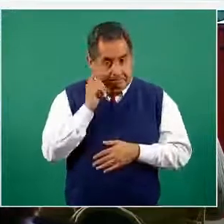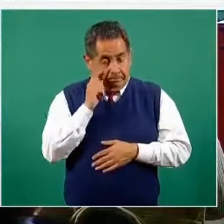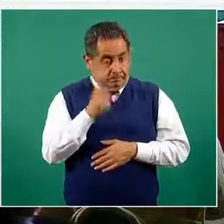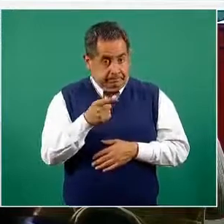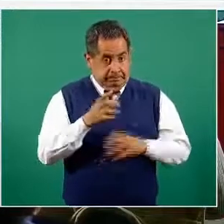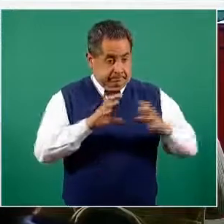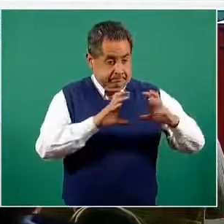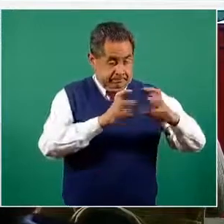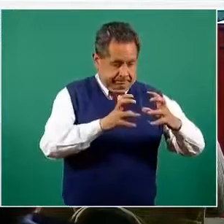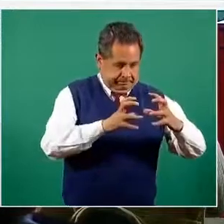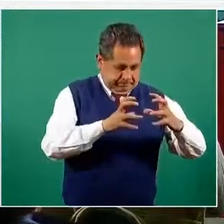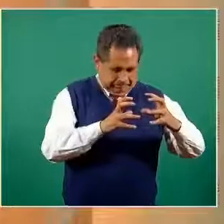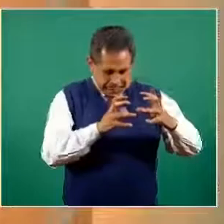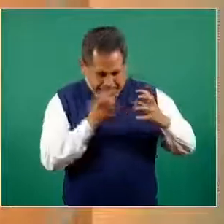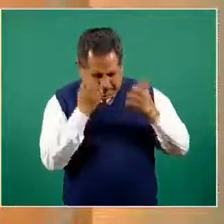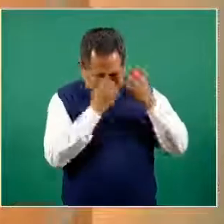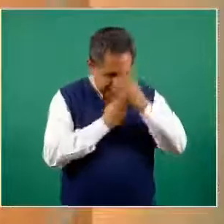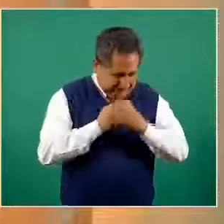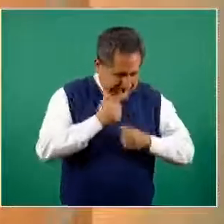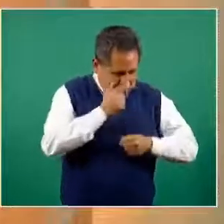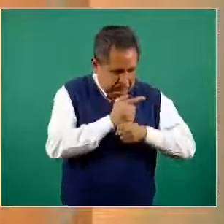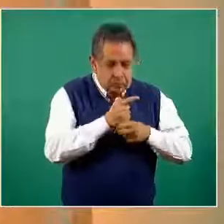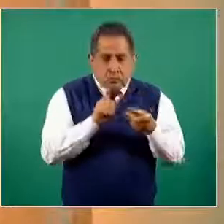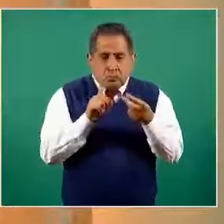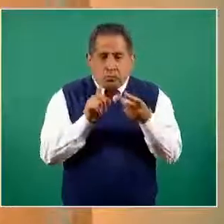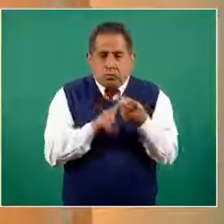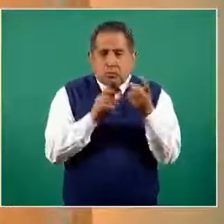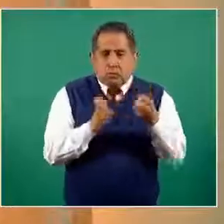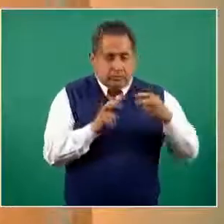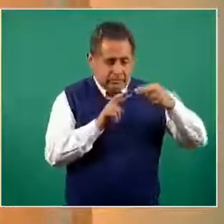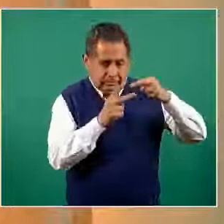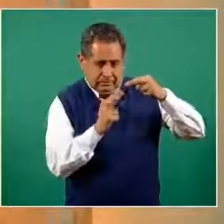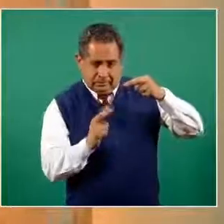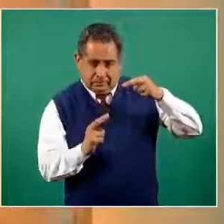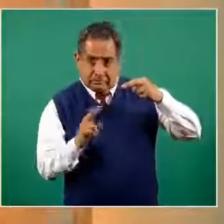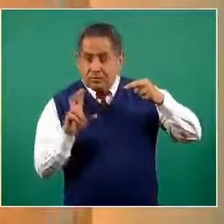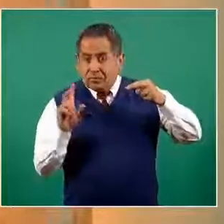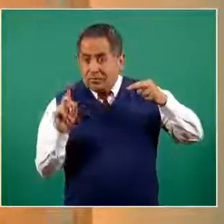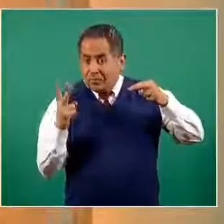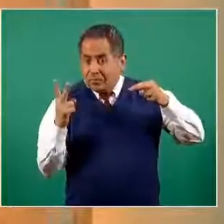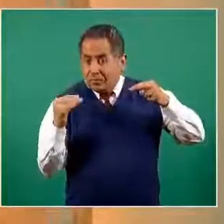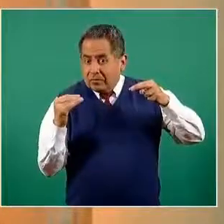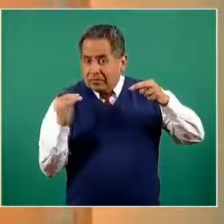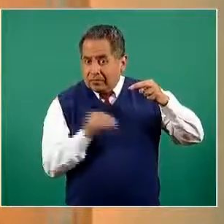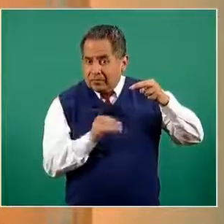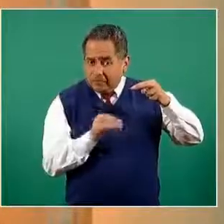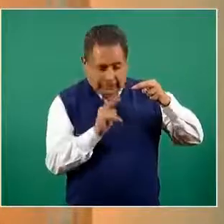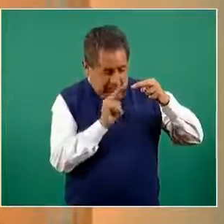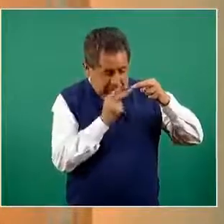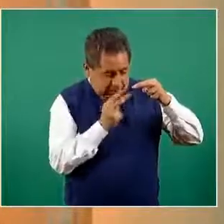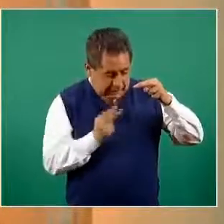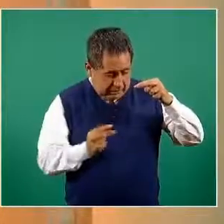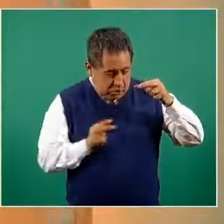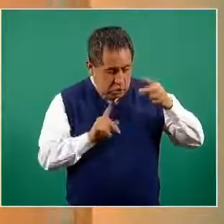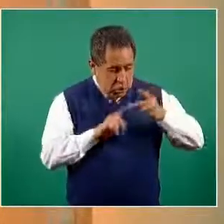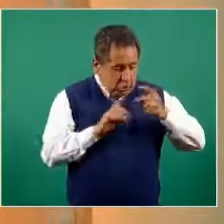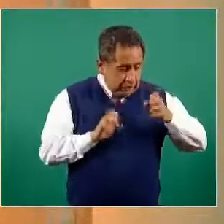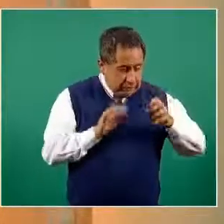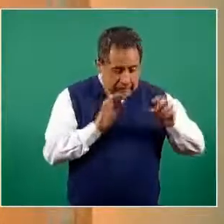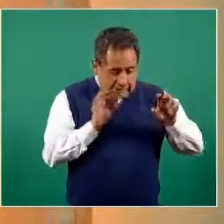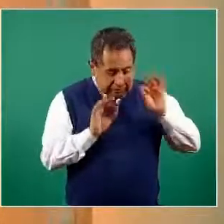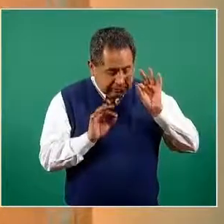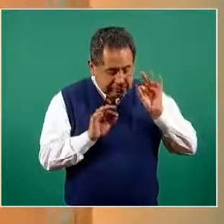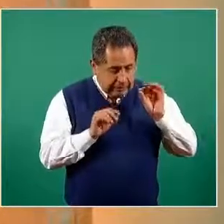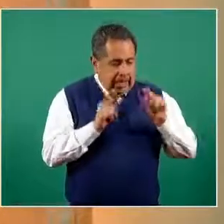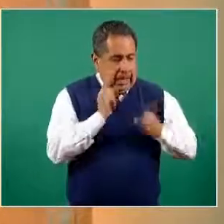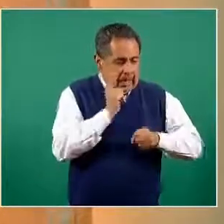sea, descifrar cuál es el orden de estos nucleótidos y de estos aminoácidos, se le llama